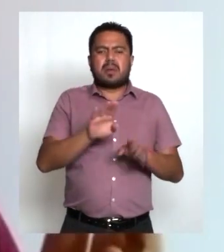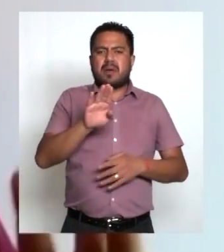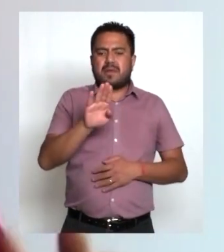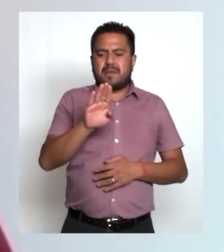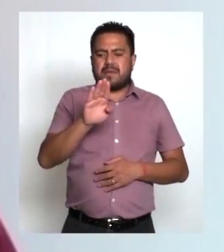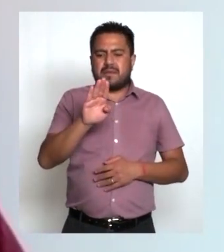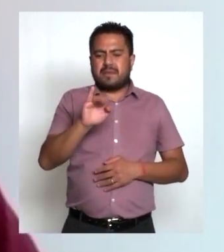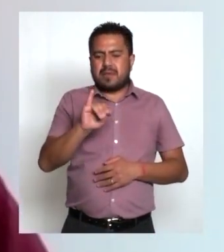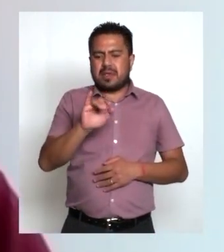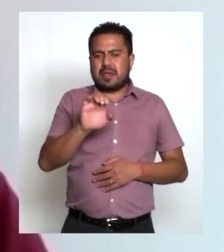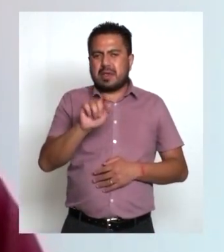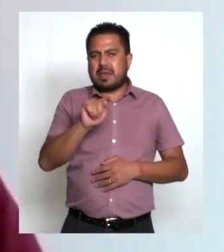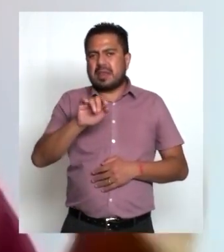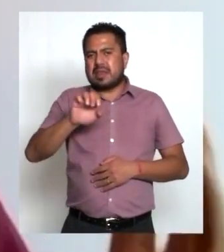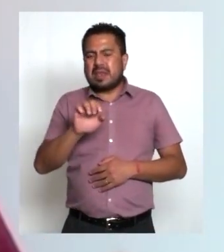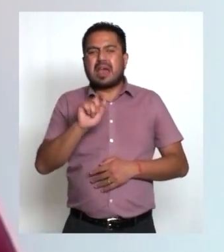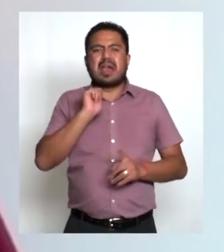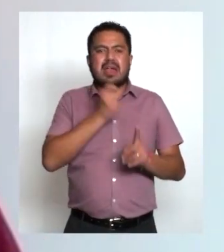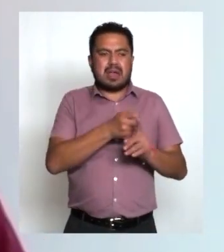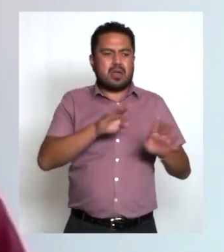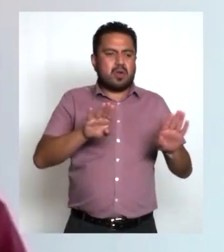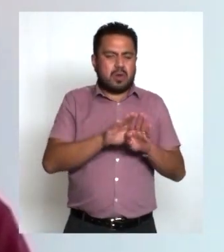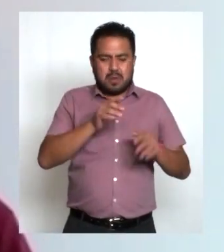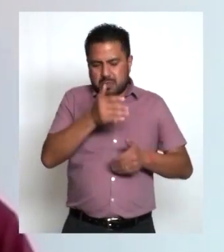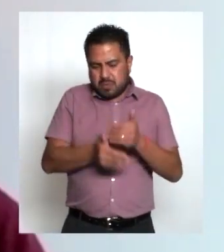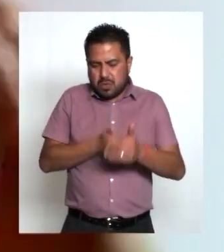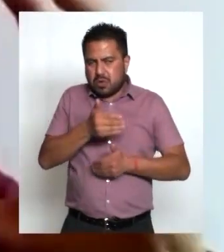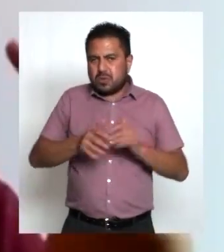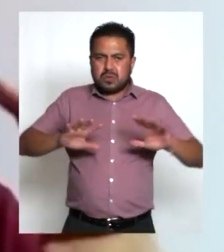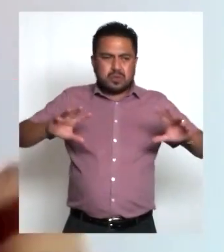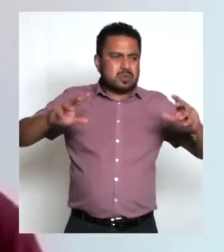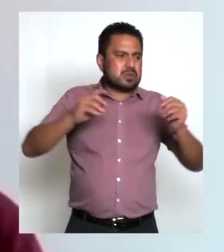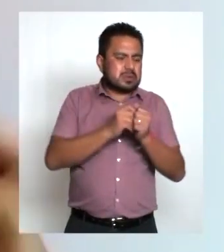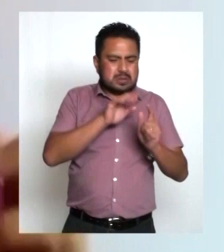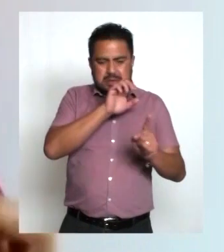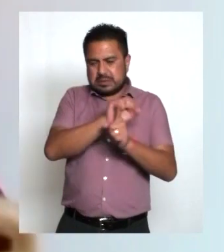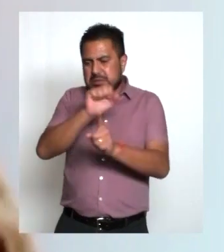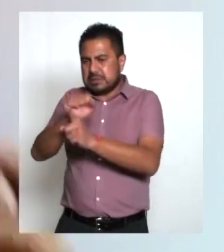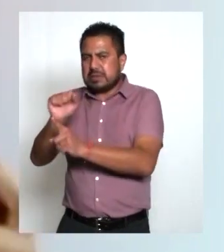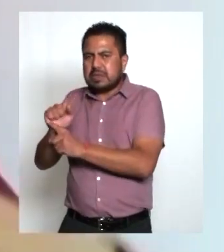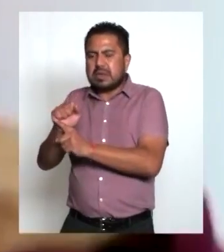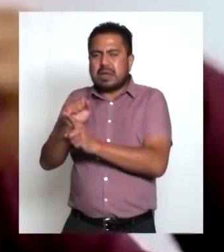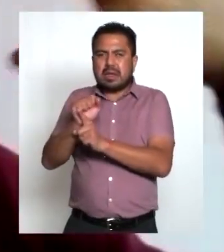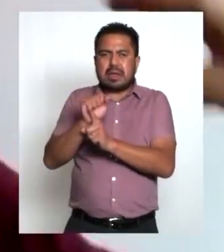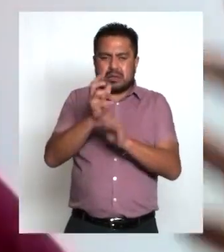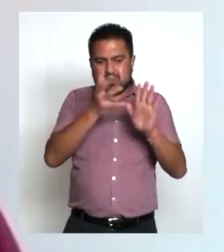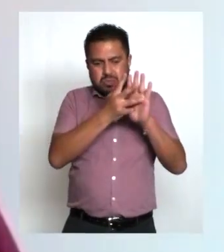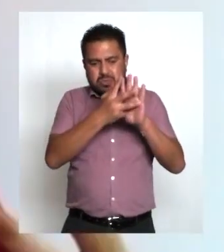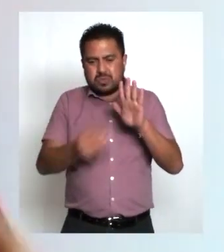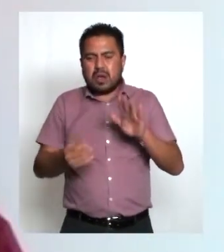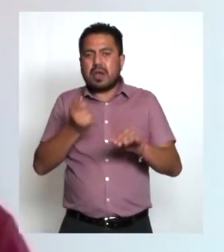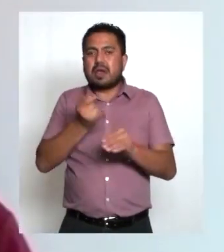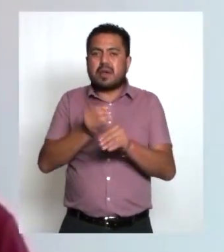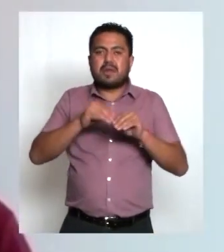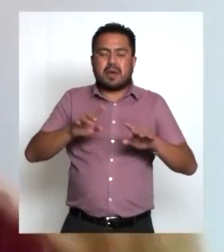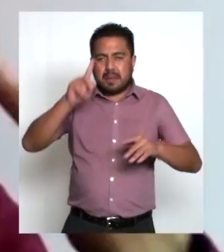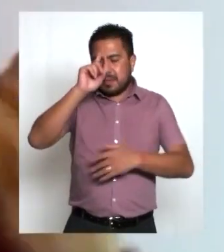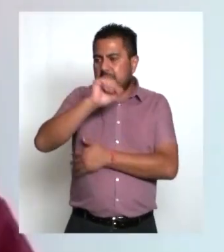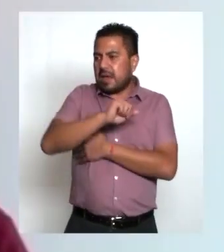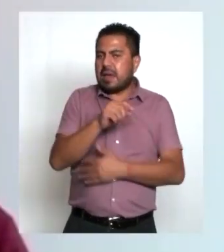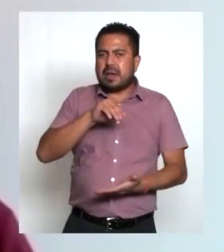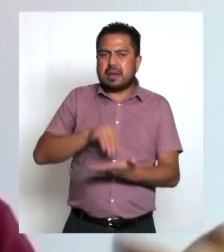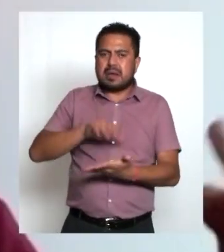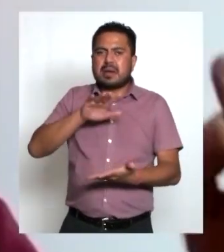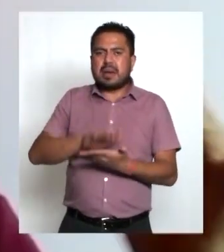de bit, y es la manera en que procesamos o se mide y se codifica la información